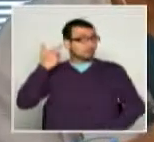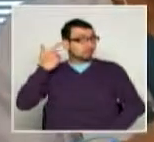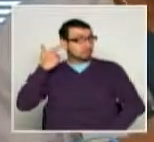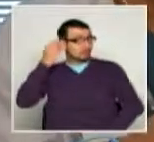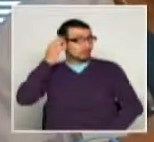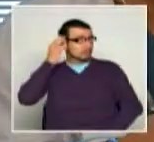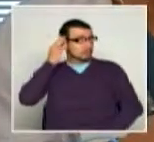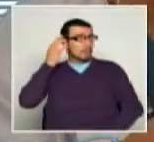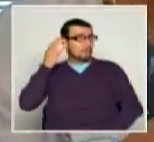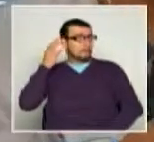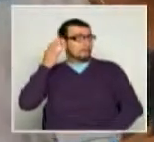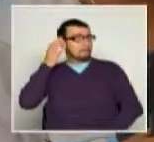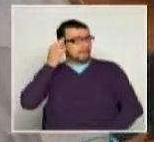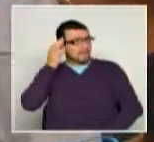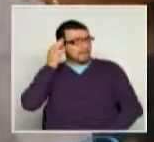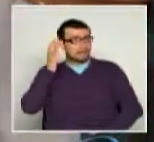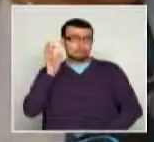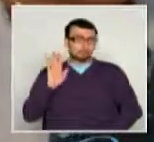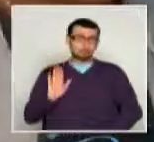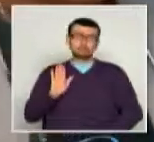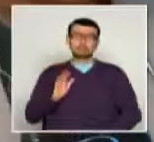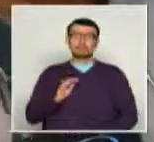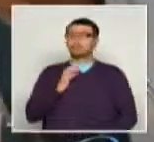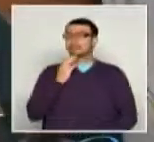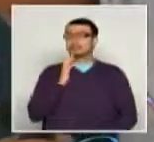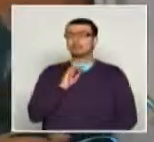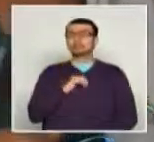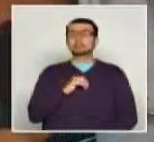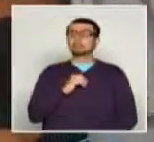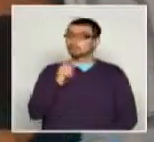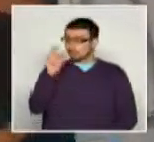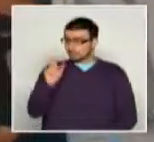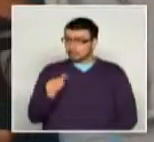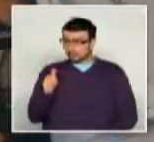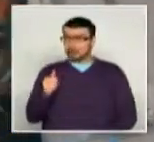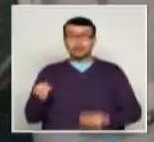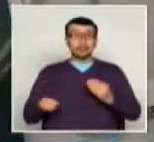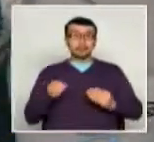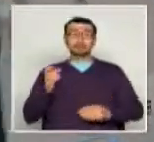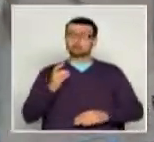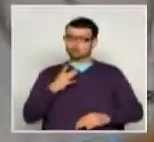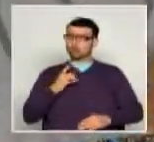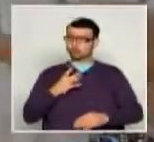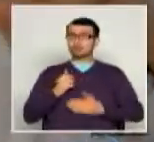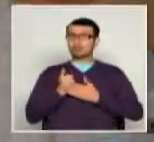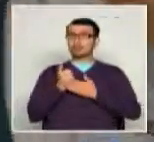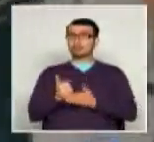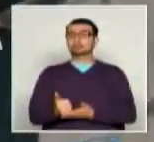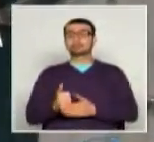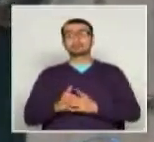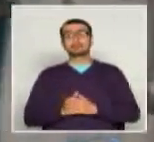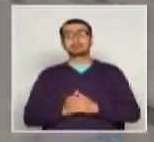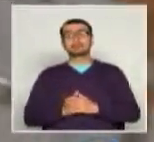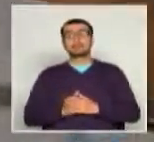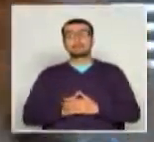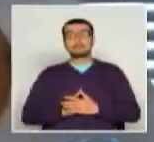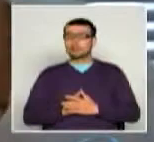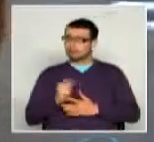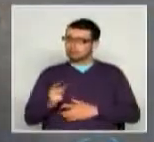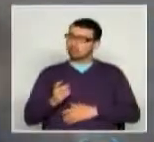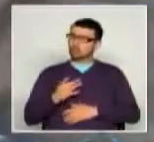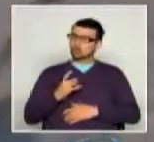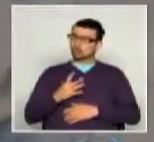puntico específico, por decir algo. A este paciente le vamos a manejar el dolor. El dolor se sabe que